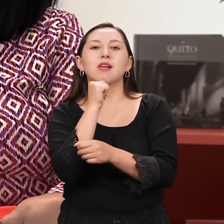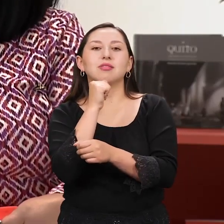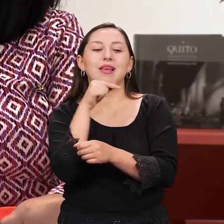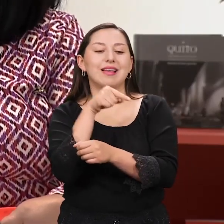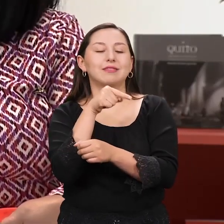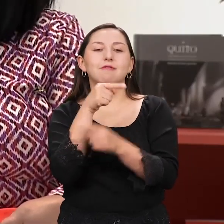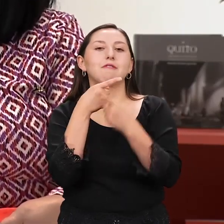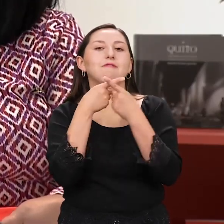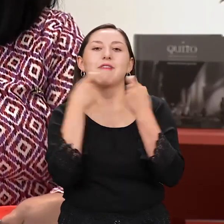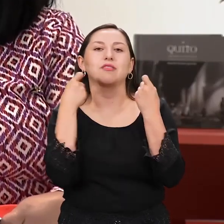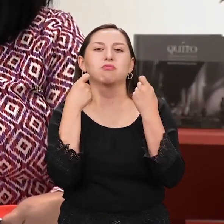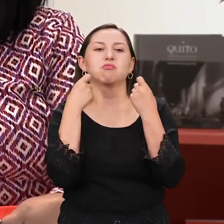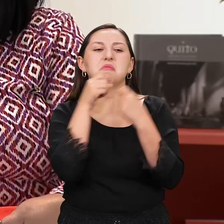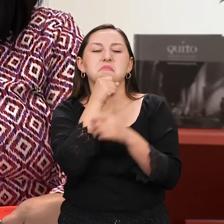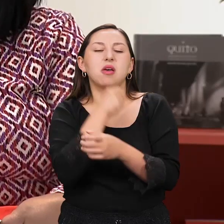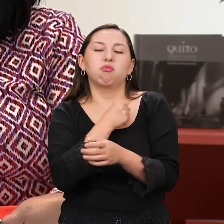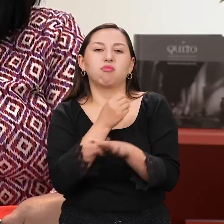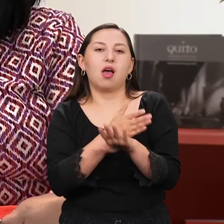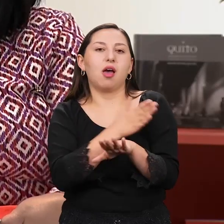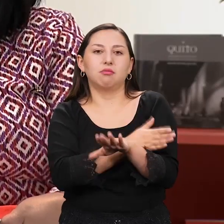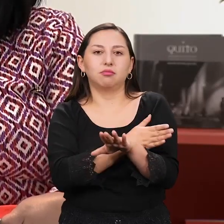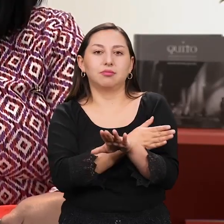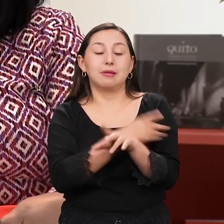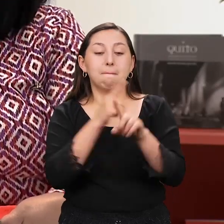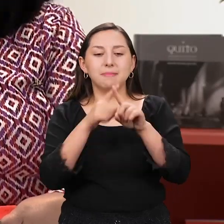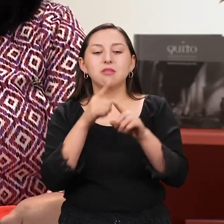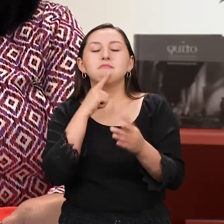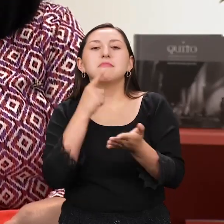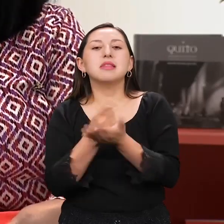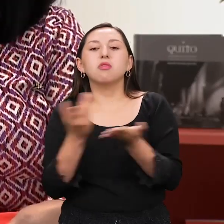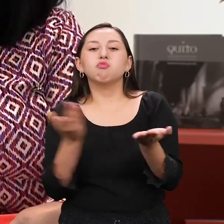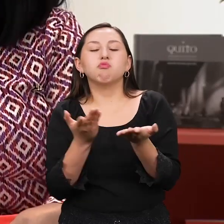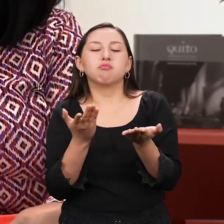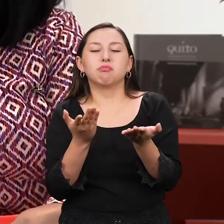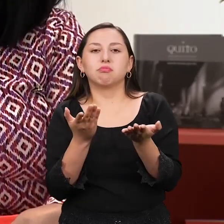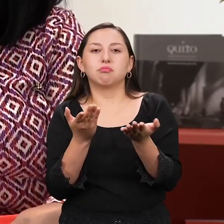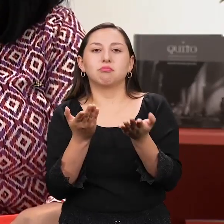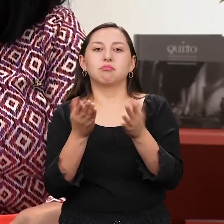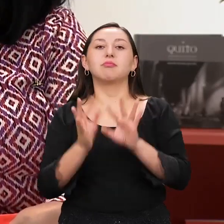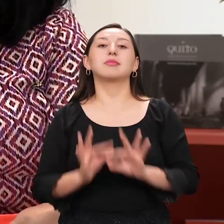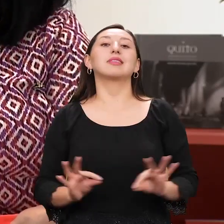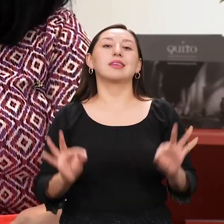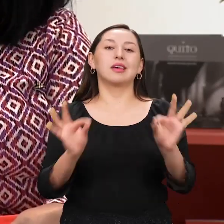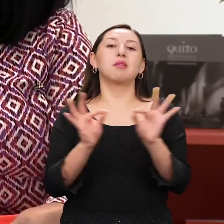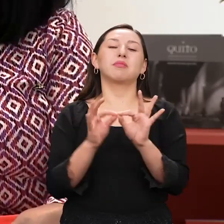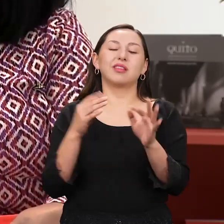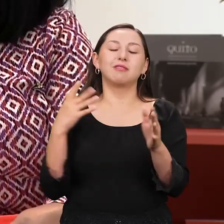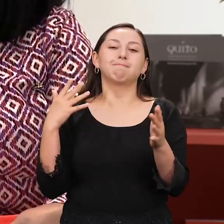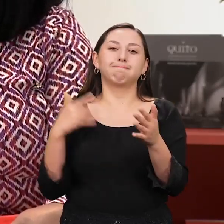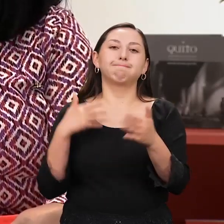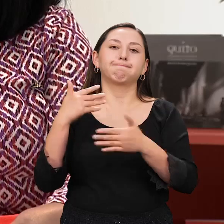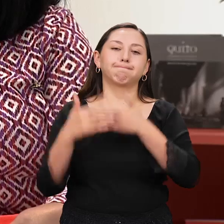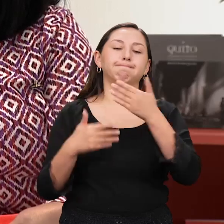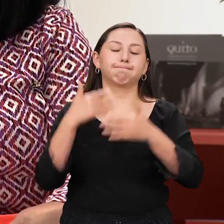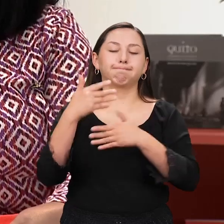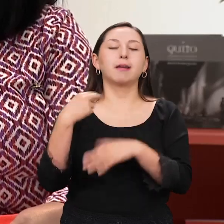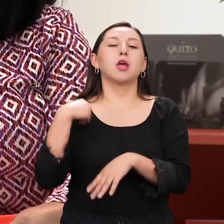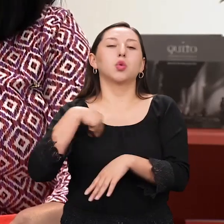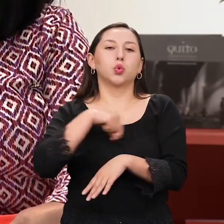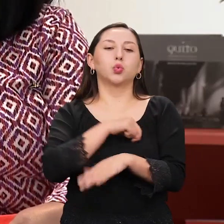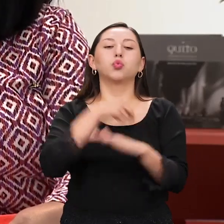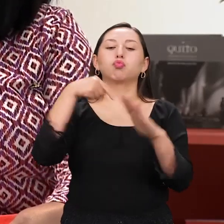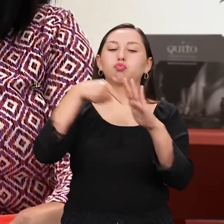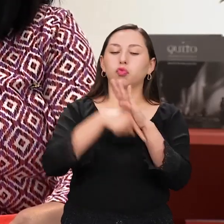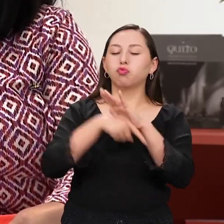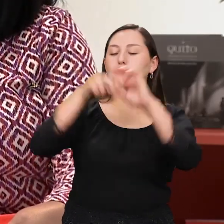que permita que la ciudadanía se informe sobre los hechos de violencia. Todas estas cosas las hemos ido recopilando en este estudio, no solo